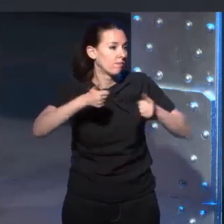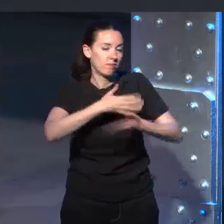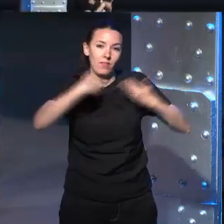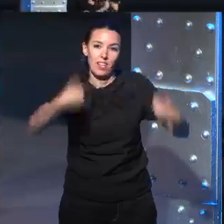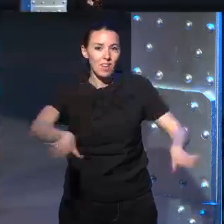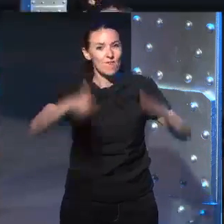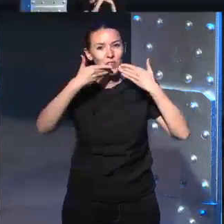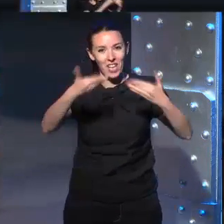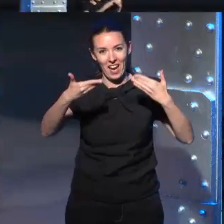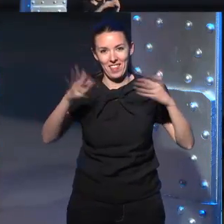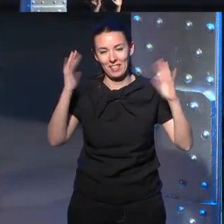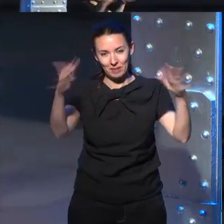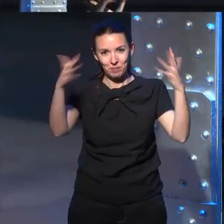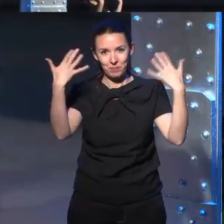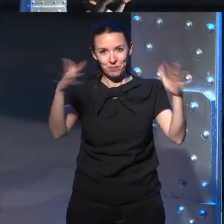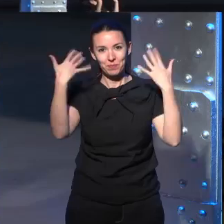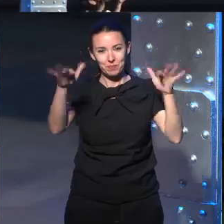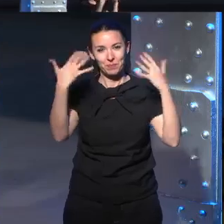Muchas gracias.